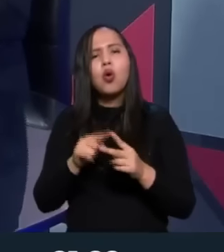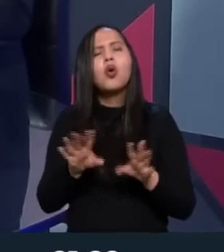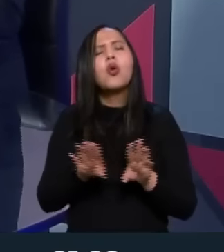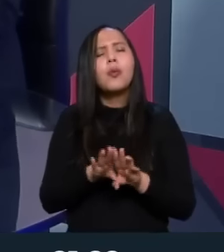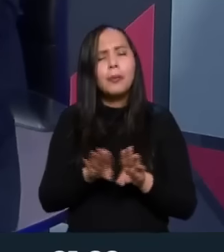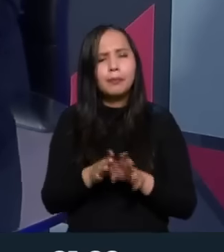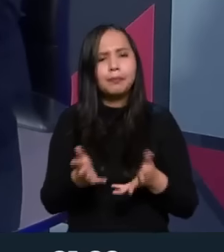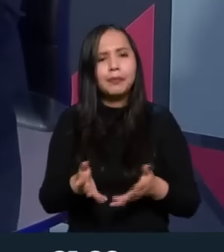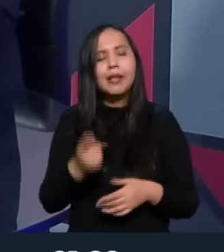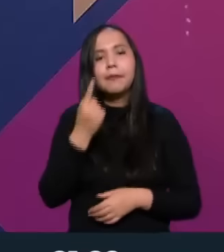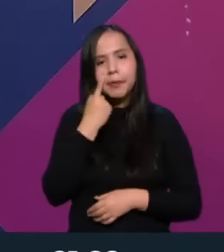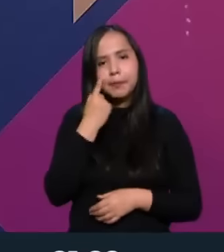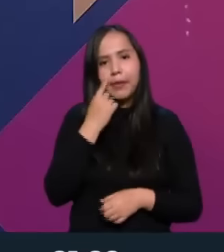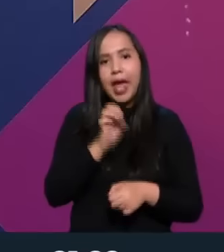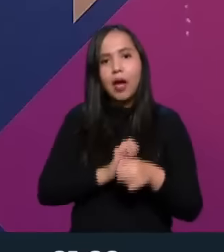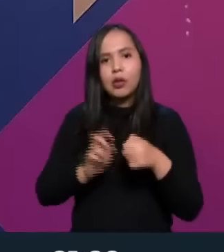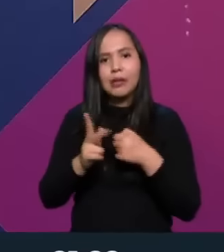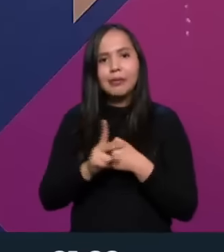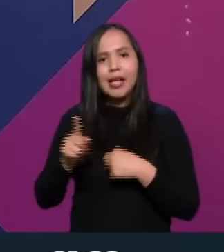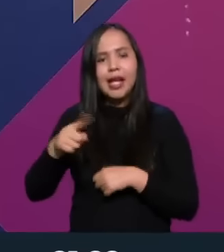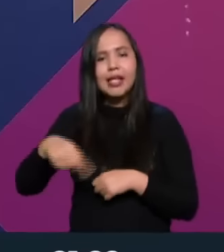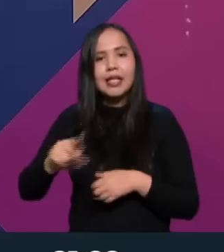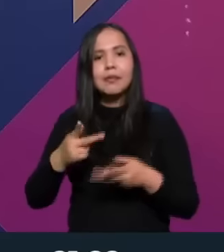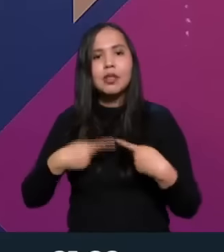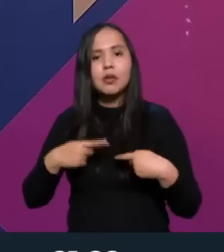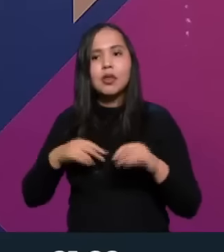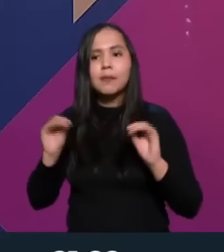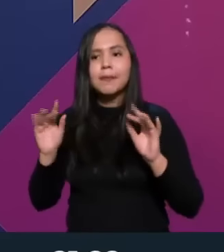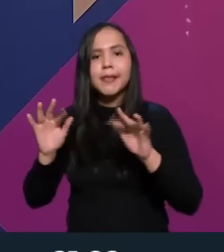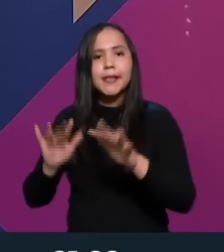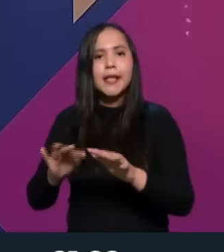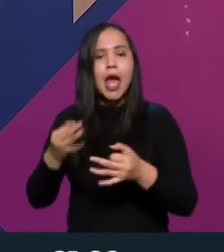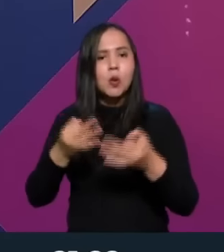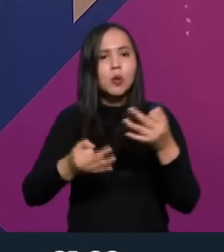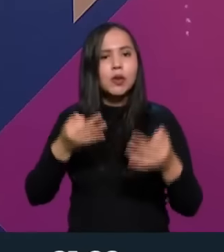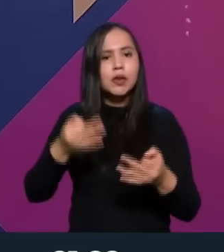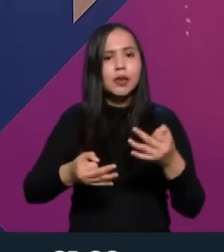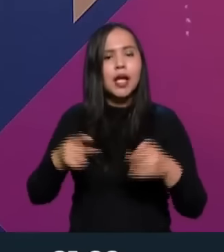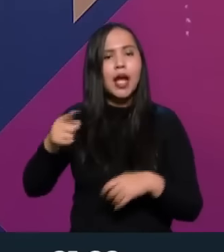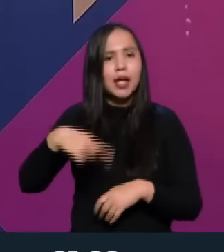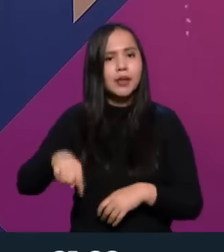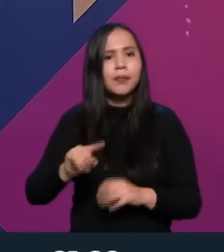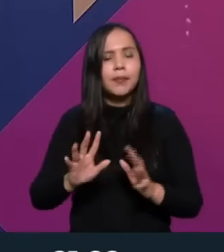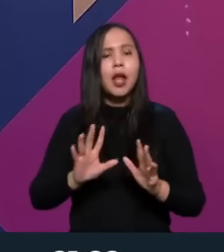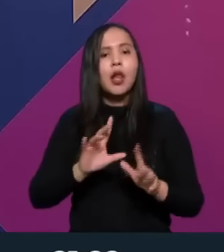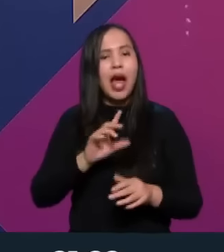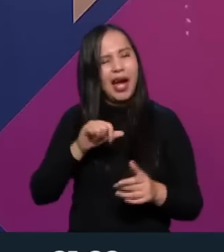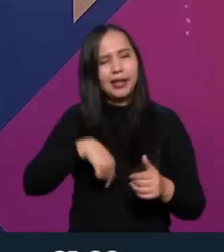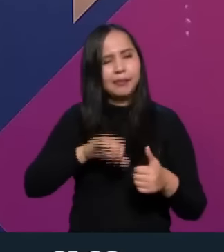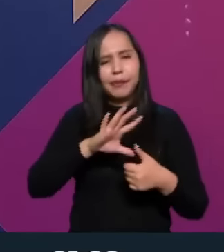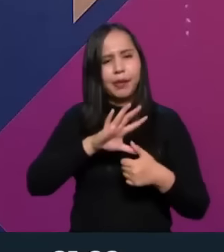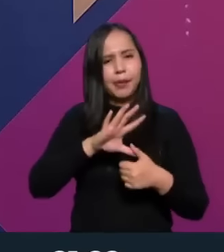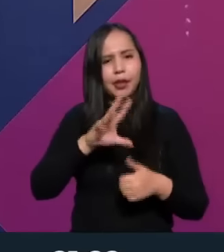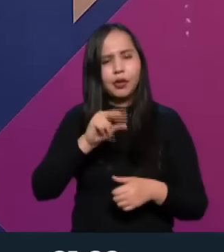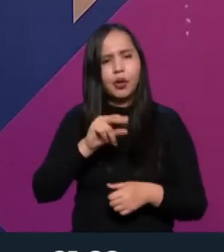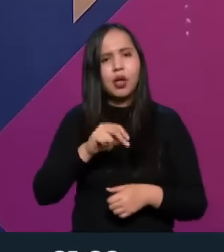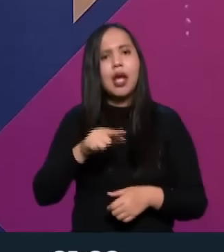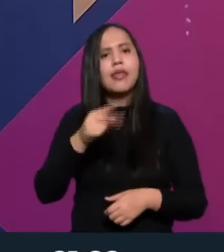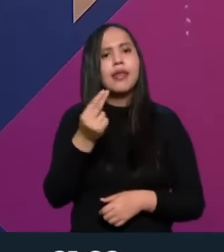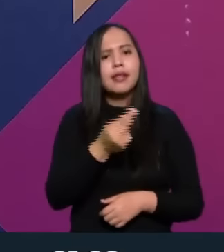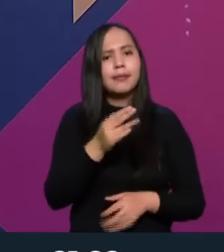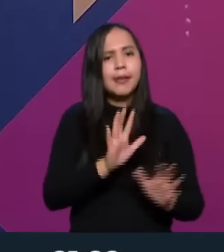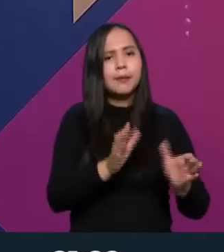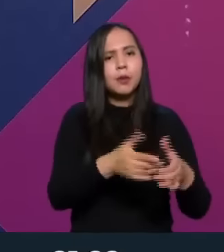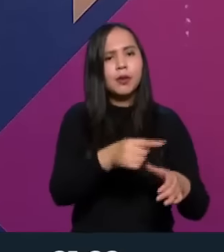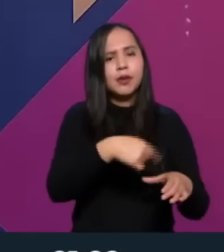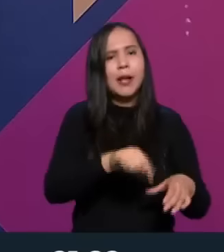sería? Sí, mira, en Europa los ciudadanos pueden ir directamente a la Corte después de agotar sus tribunales internos. En América no. Hay que ir a la comisión y